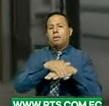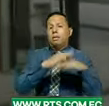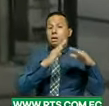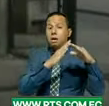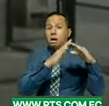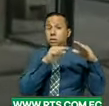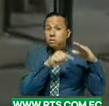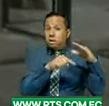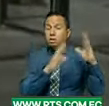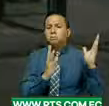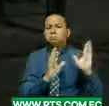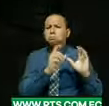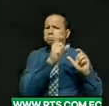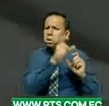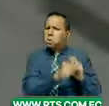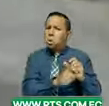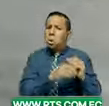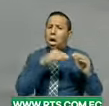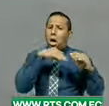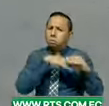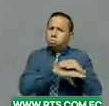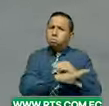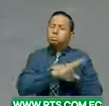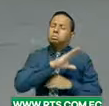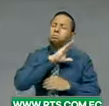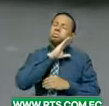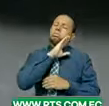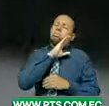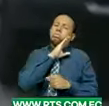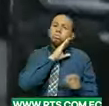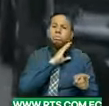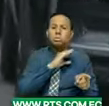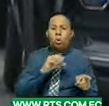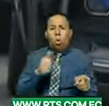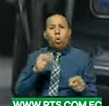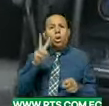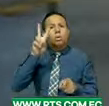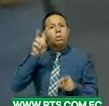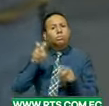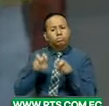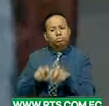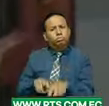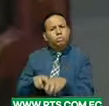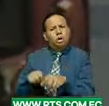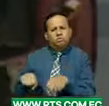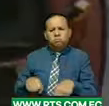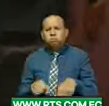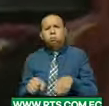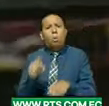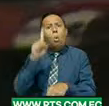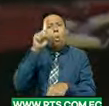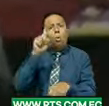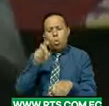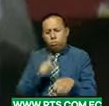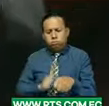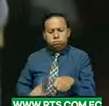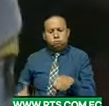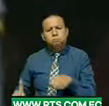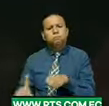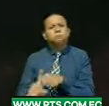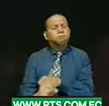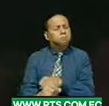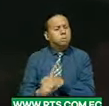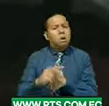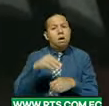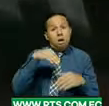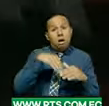encontraba la víctima descansando. De pronto, dos personas llegaron en una motocicleta. Uno de los ocupantes se bajó e